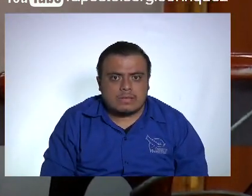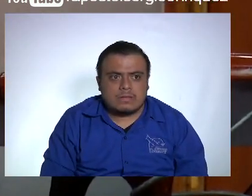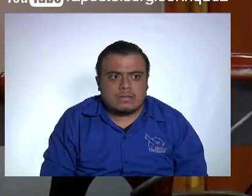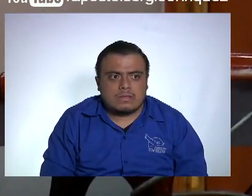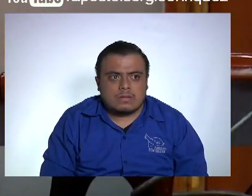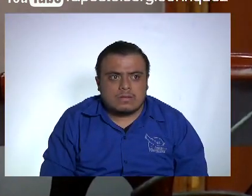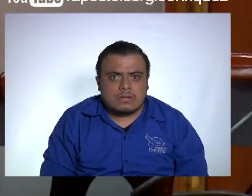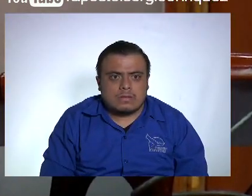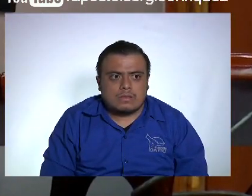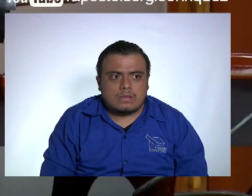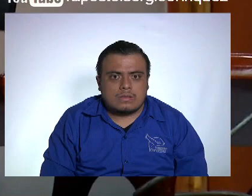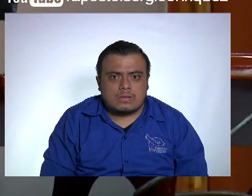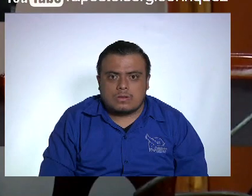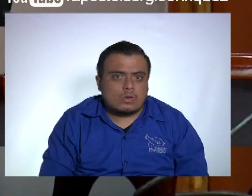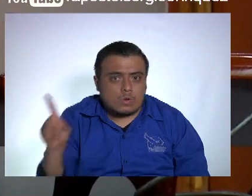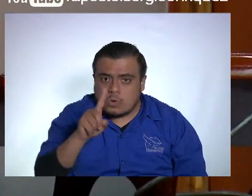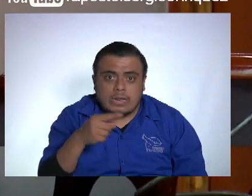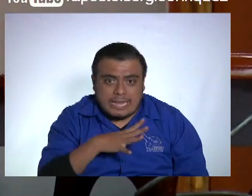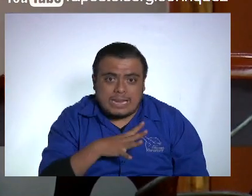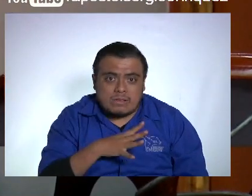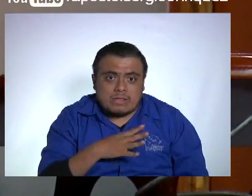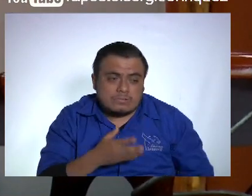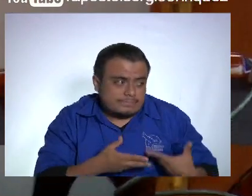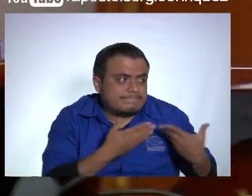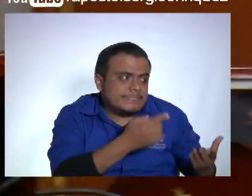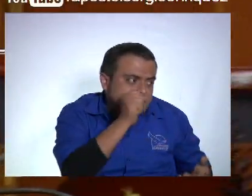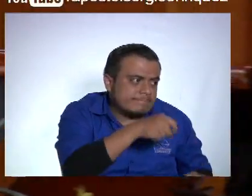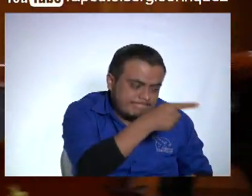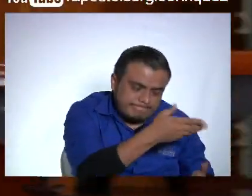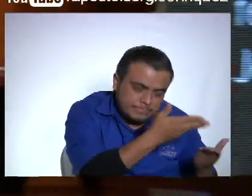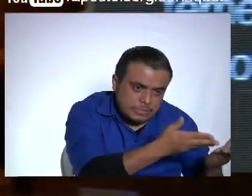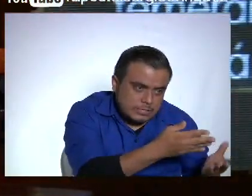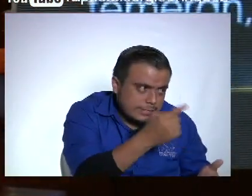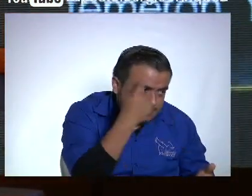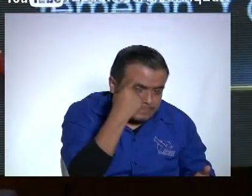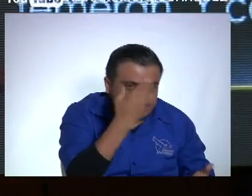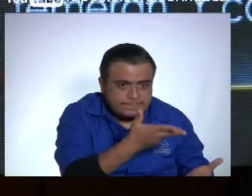Debo la razón a la otra persona y las cosas nos van a ir mejor.